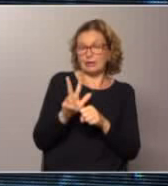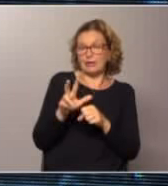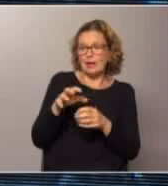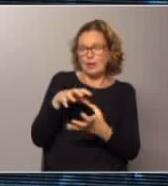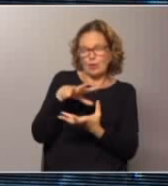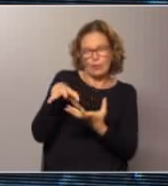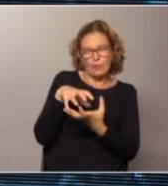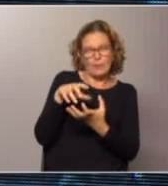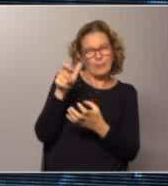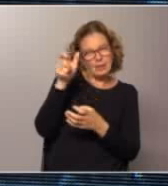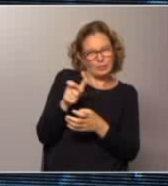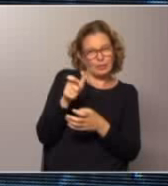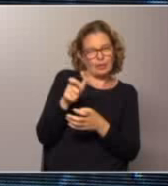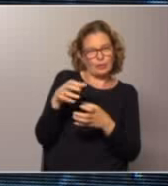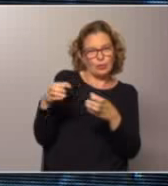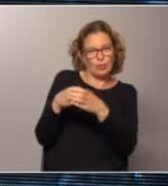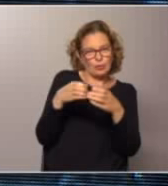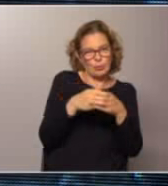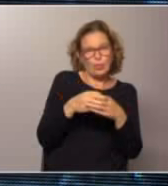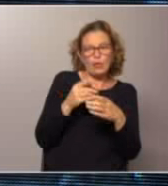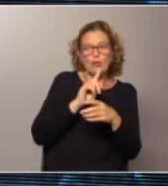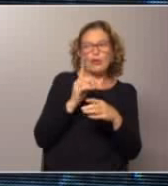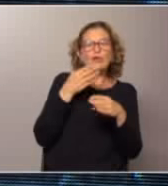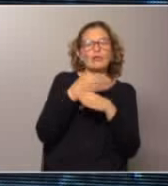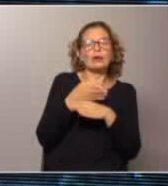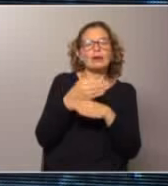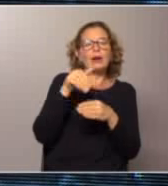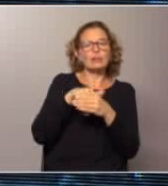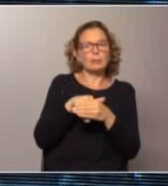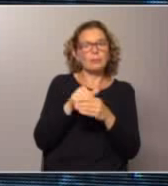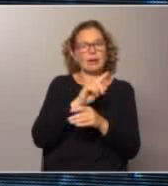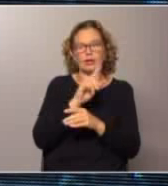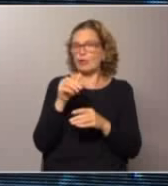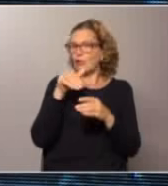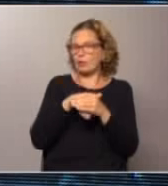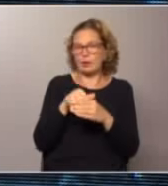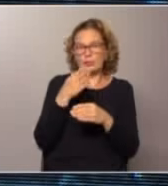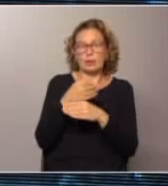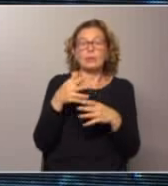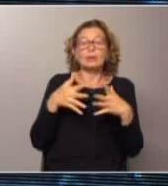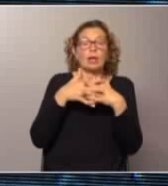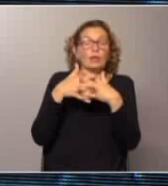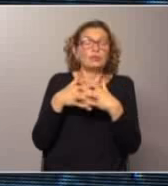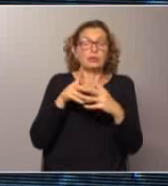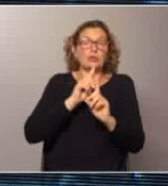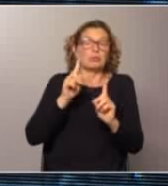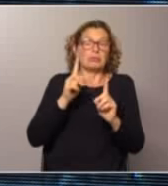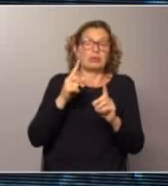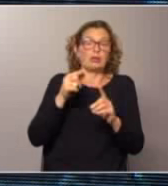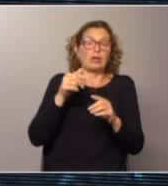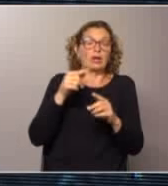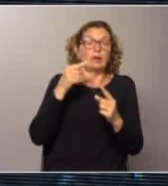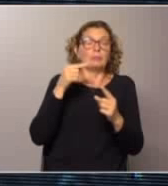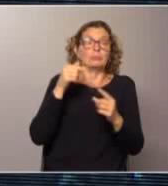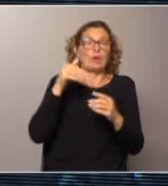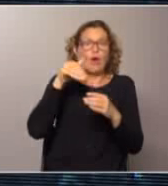población con la intención de que esos grupos no fueran a votar para que no fueran correctos como en eeuu el voto no es el objetivo